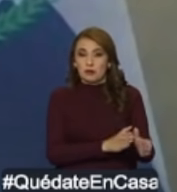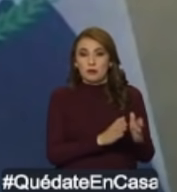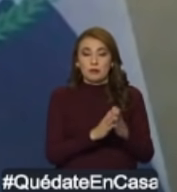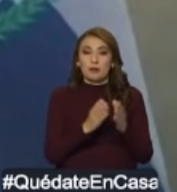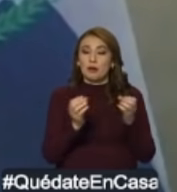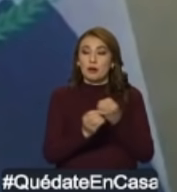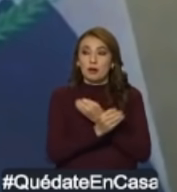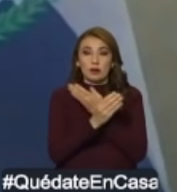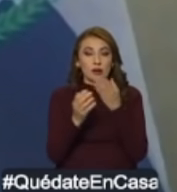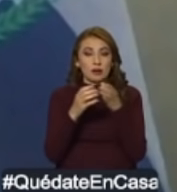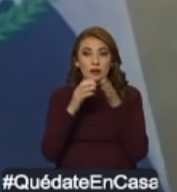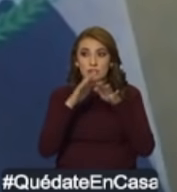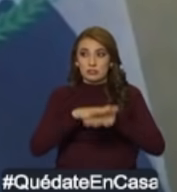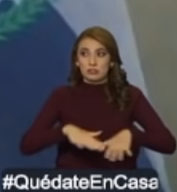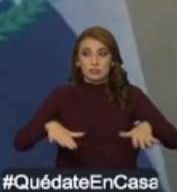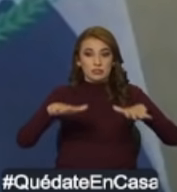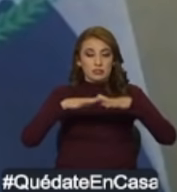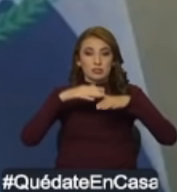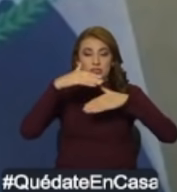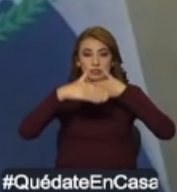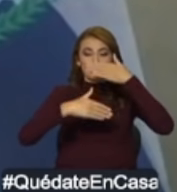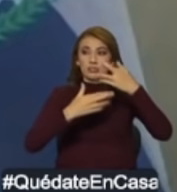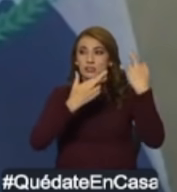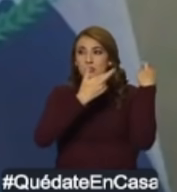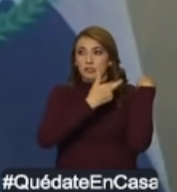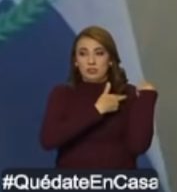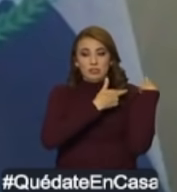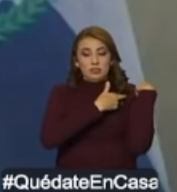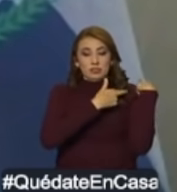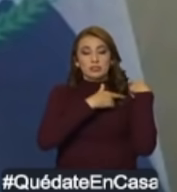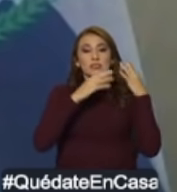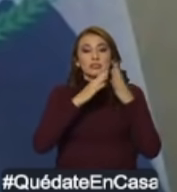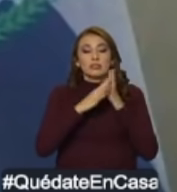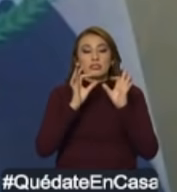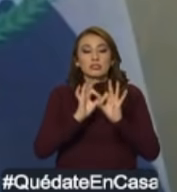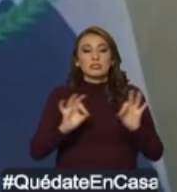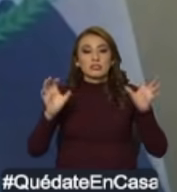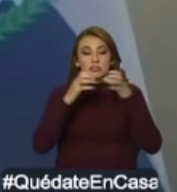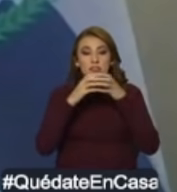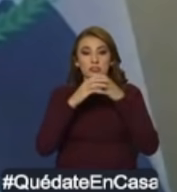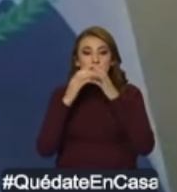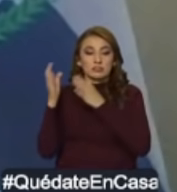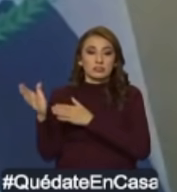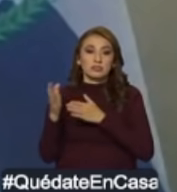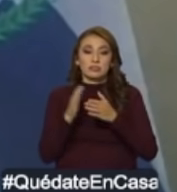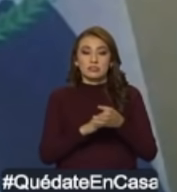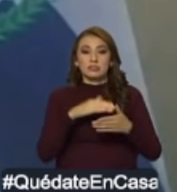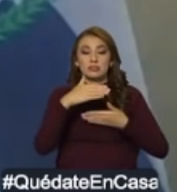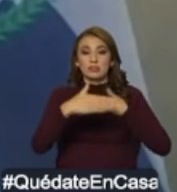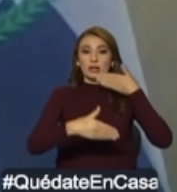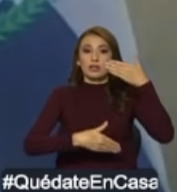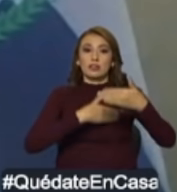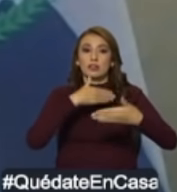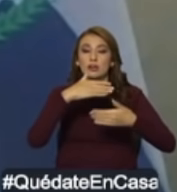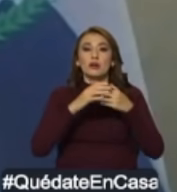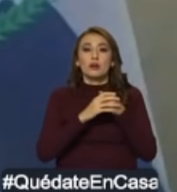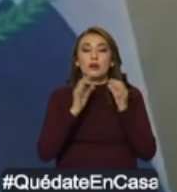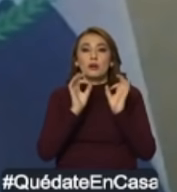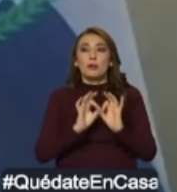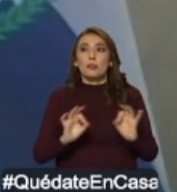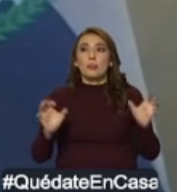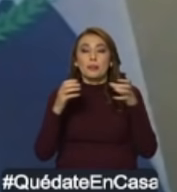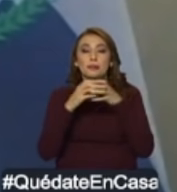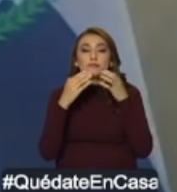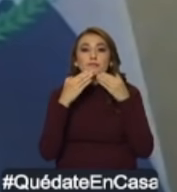en términos de profesionalismo, de responsabilidad y de disciplina. Las medidas de